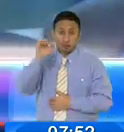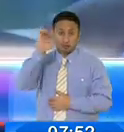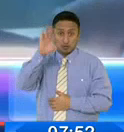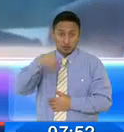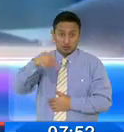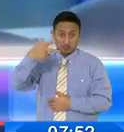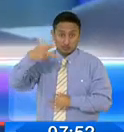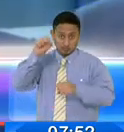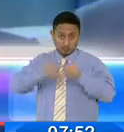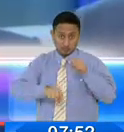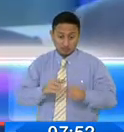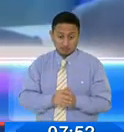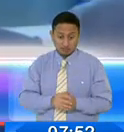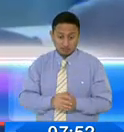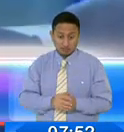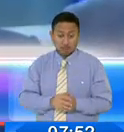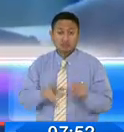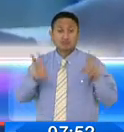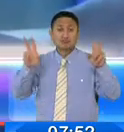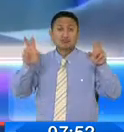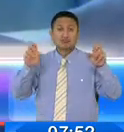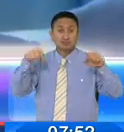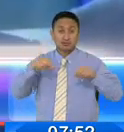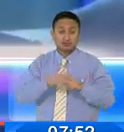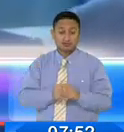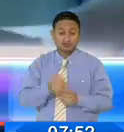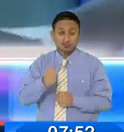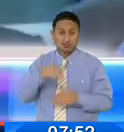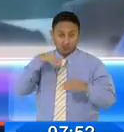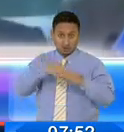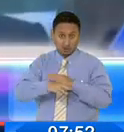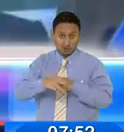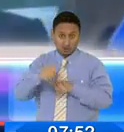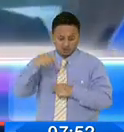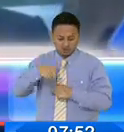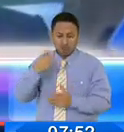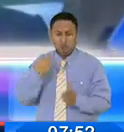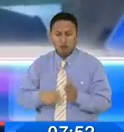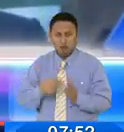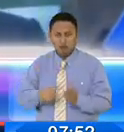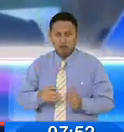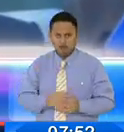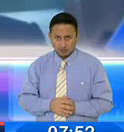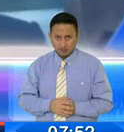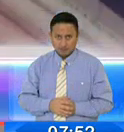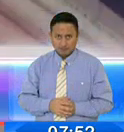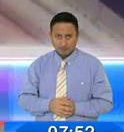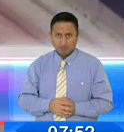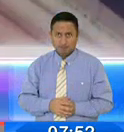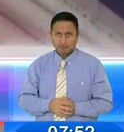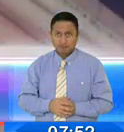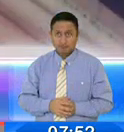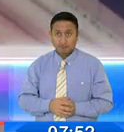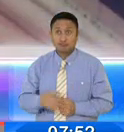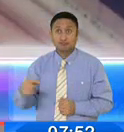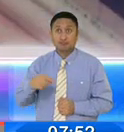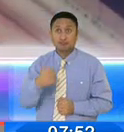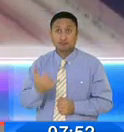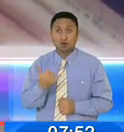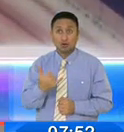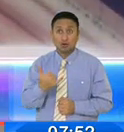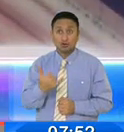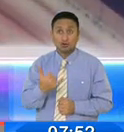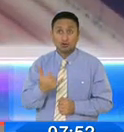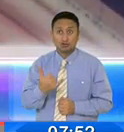comillas incluso hay videos en el mismo quirófano para saber y entender qué es lo que sucedió desde el principio. Esa es la parte grave que tiene que en este